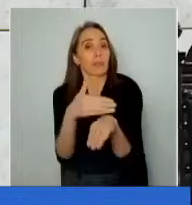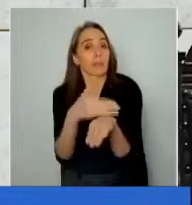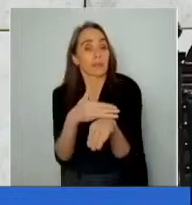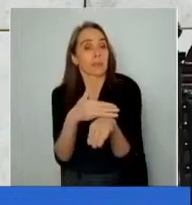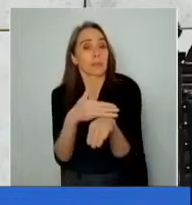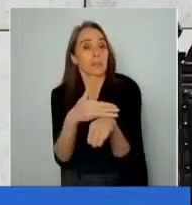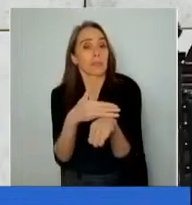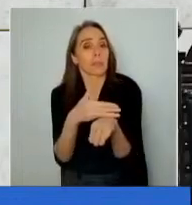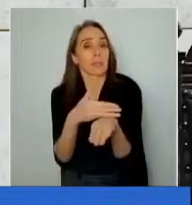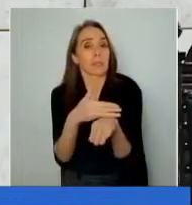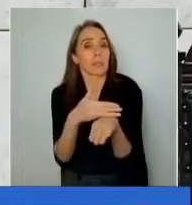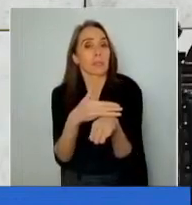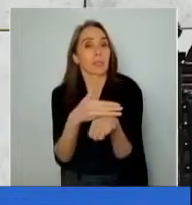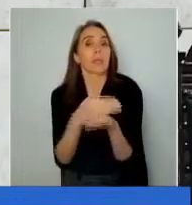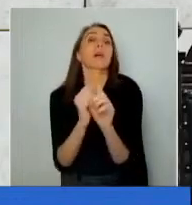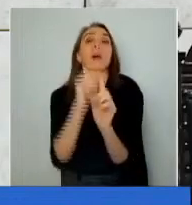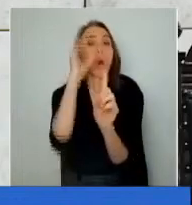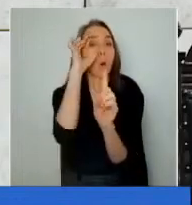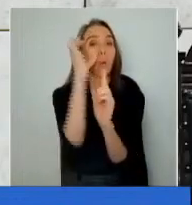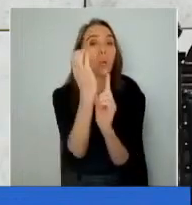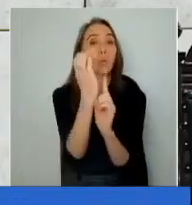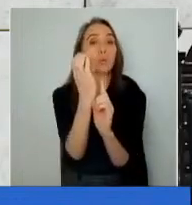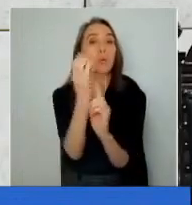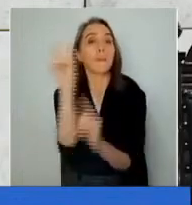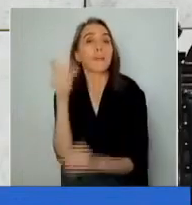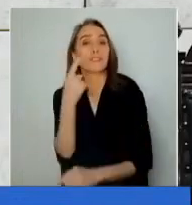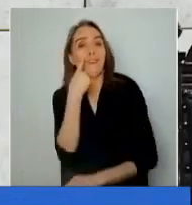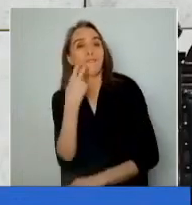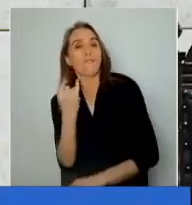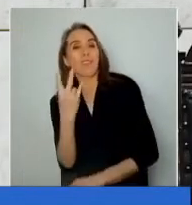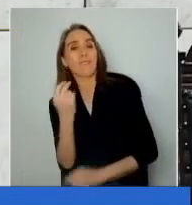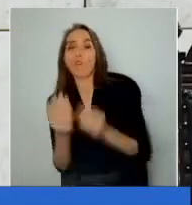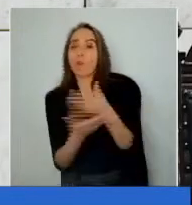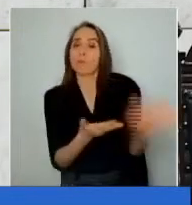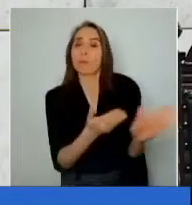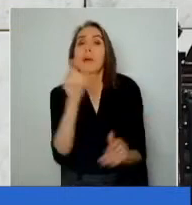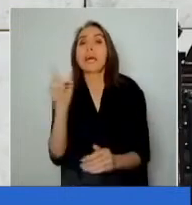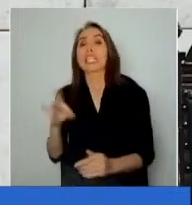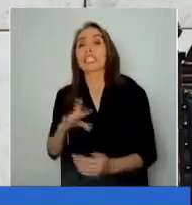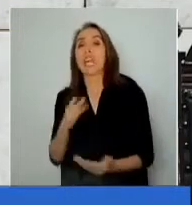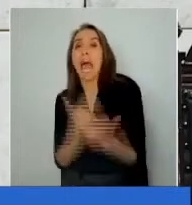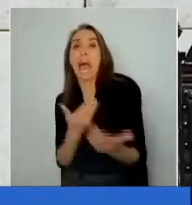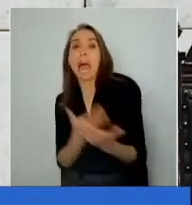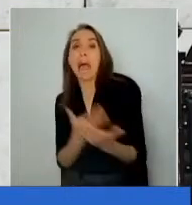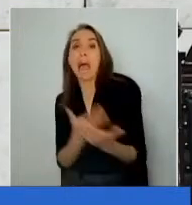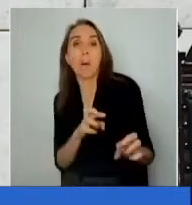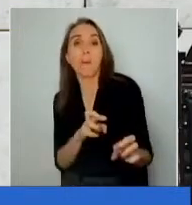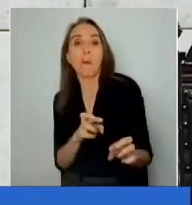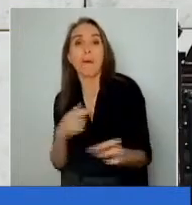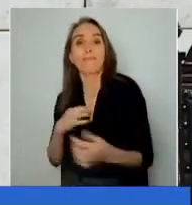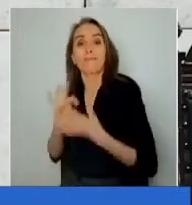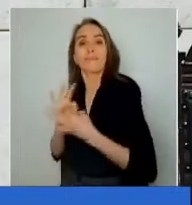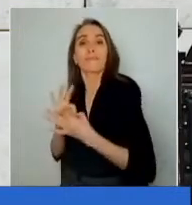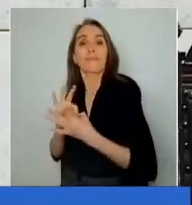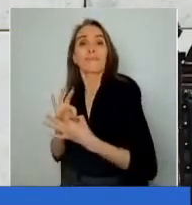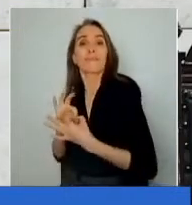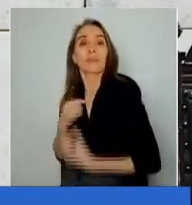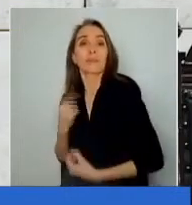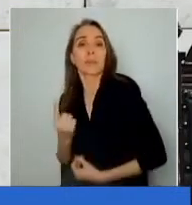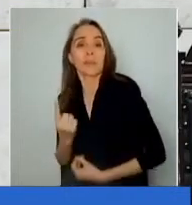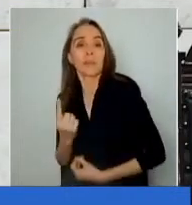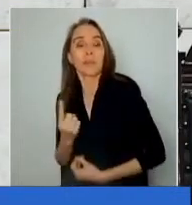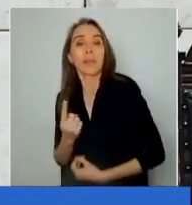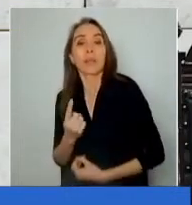reemplazar la cultura del más vivo del chileno que se aprovecha la oportunidad para sacar alguna ventaja de lo que hay y